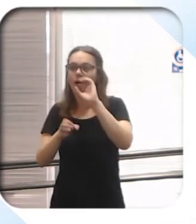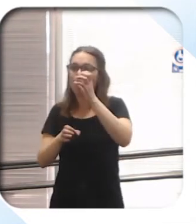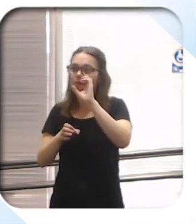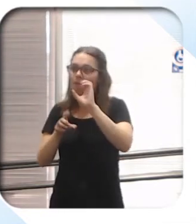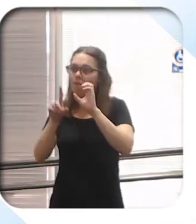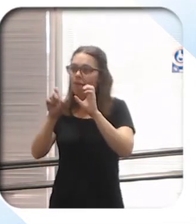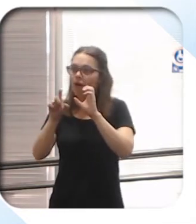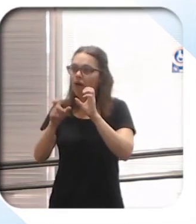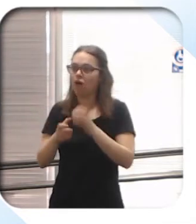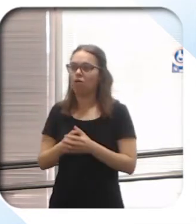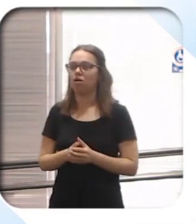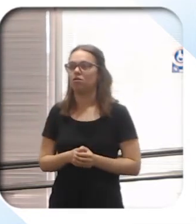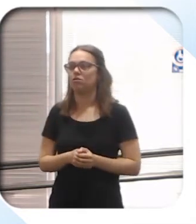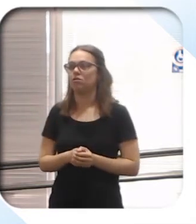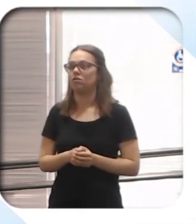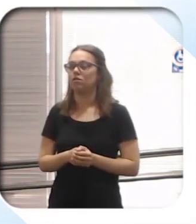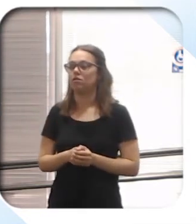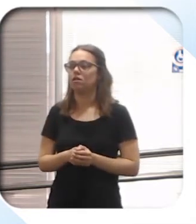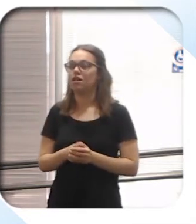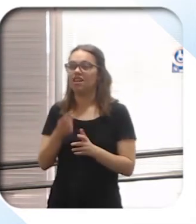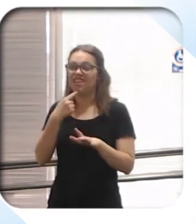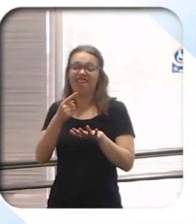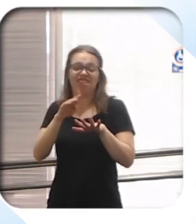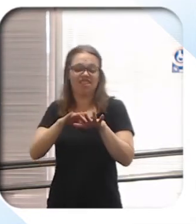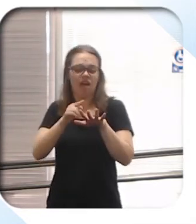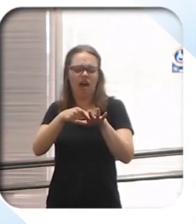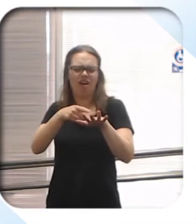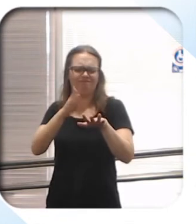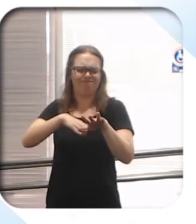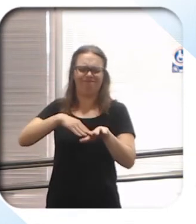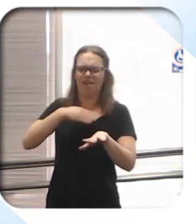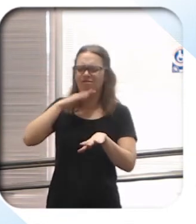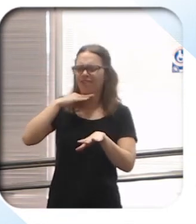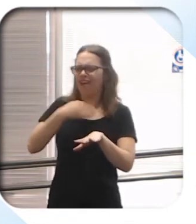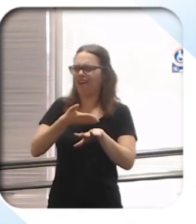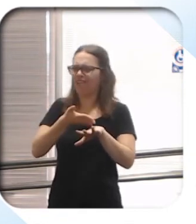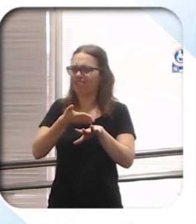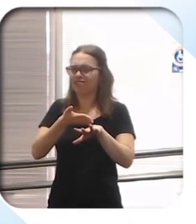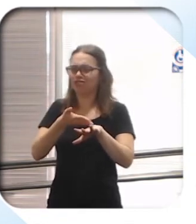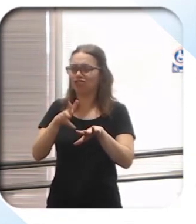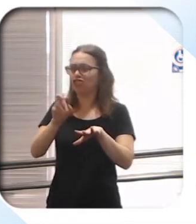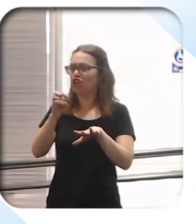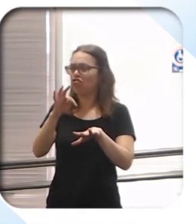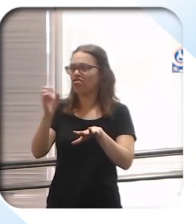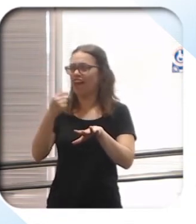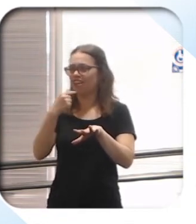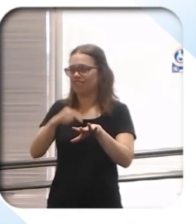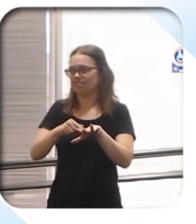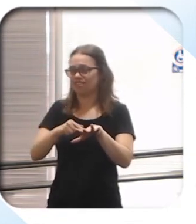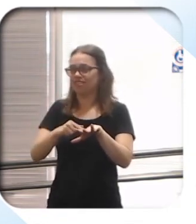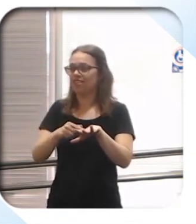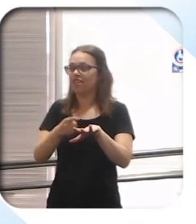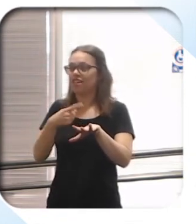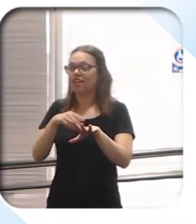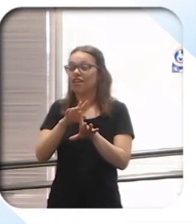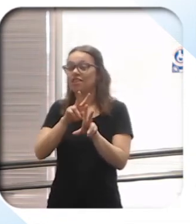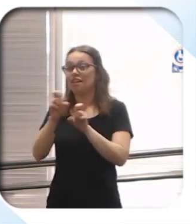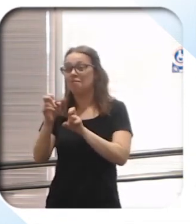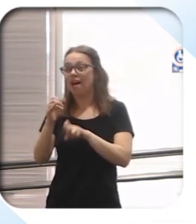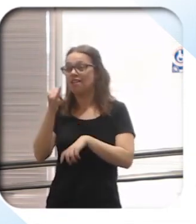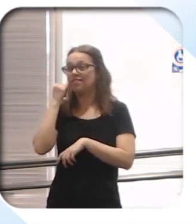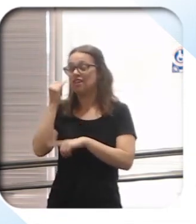con esa mano chota, dejó de llamarle así. Alteraciones de identidad sexual y dificultades del papel sexual muchas